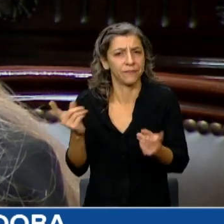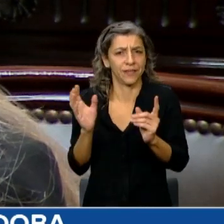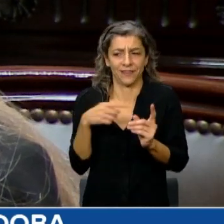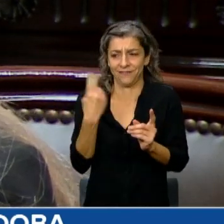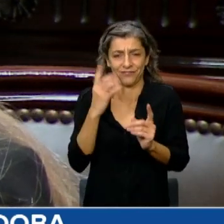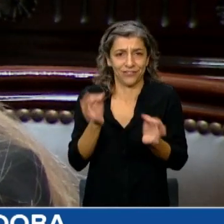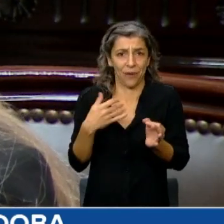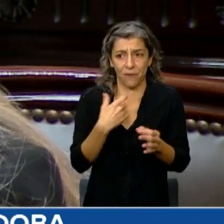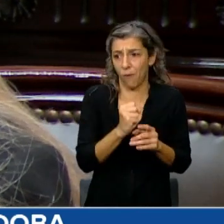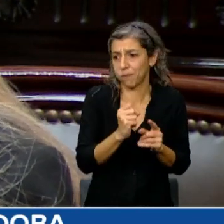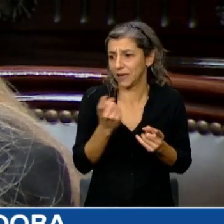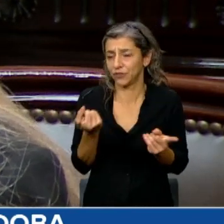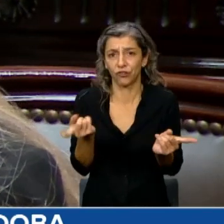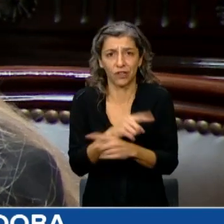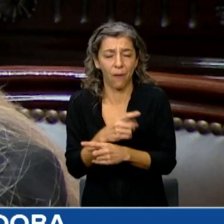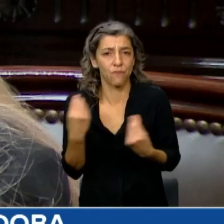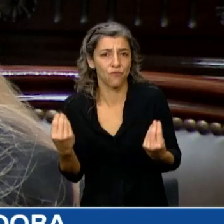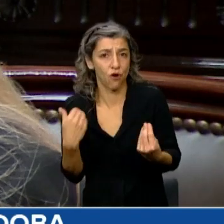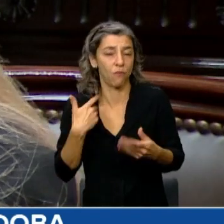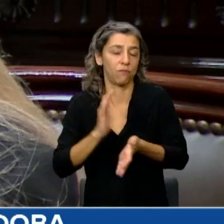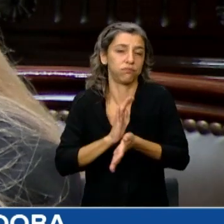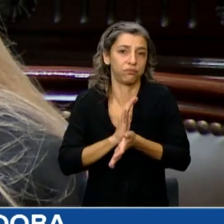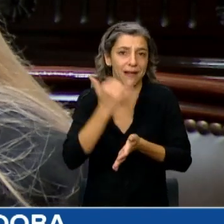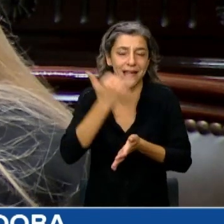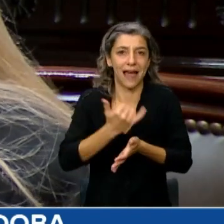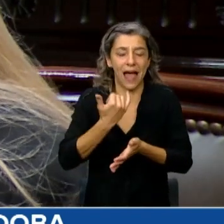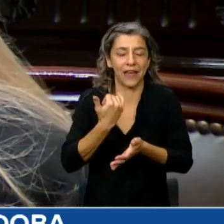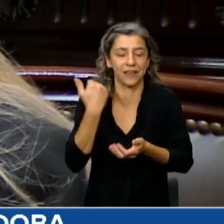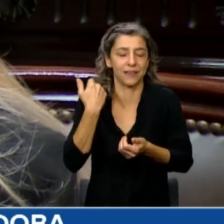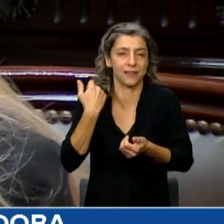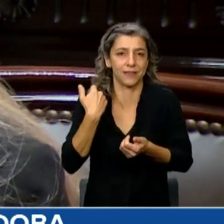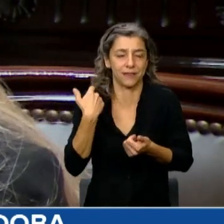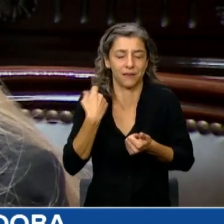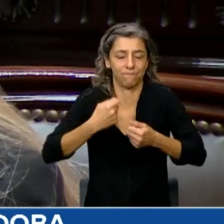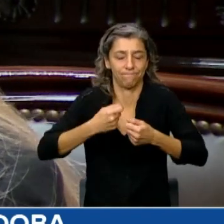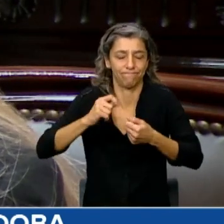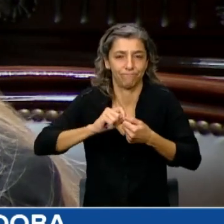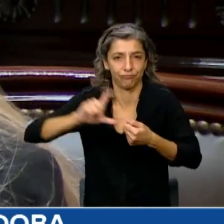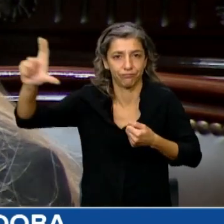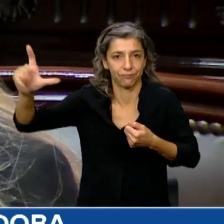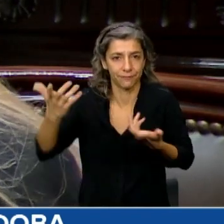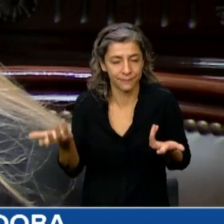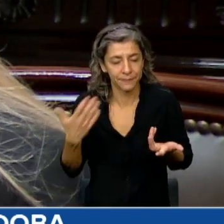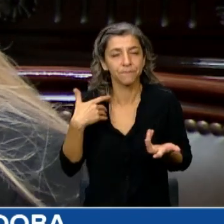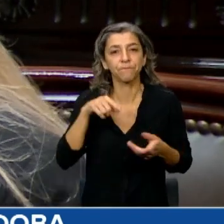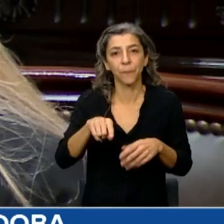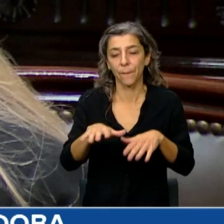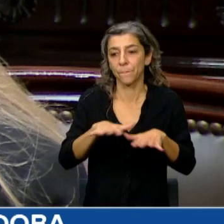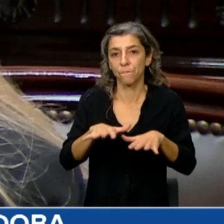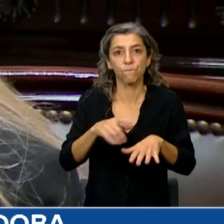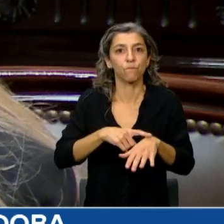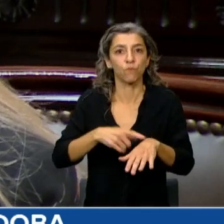cambio y ya esa deuda se multiplica exponencialmente. Esta situación, lógicamente, trajo cesación